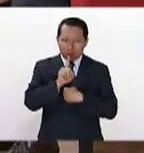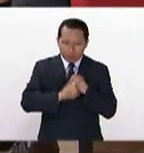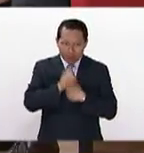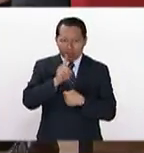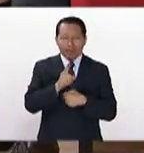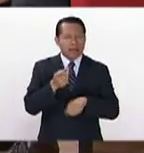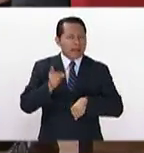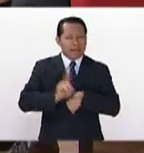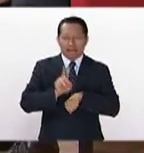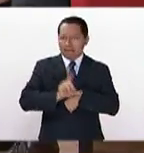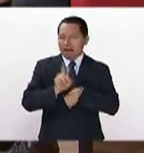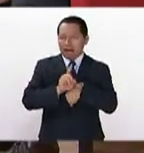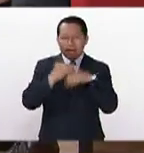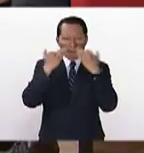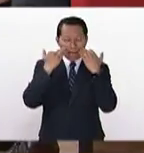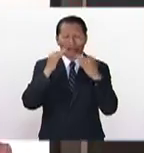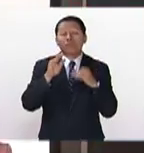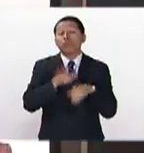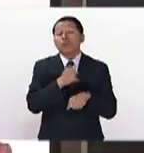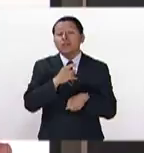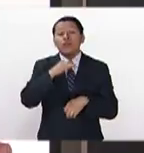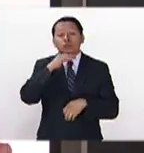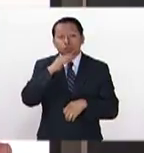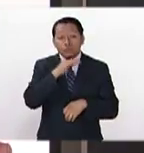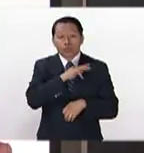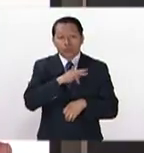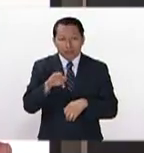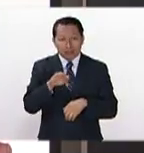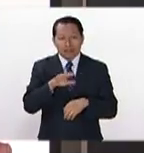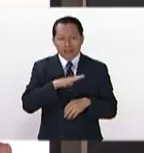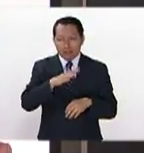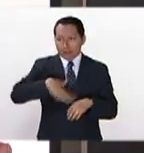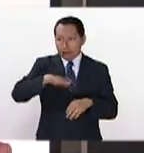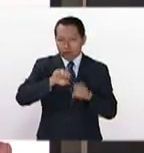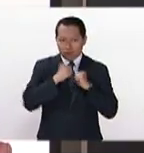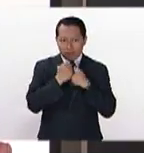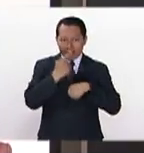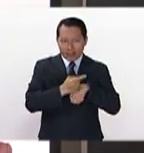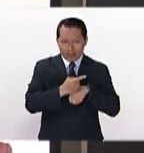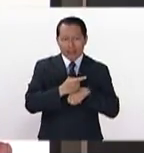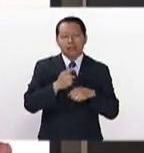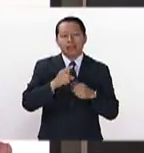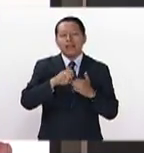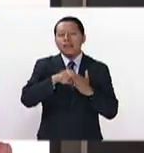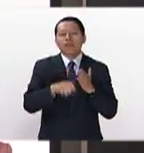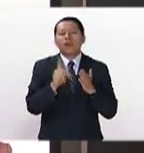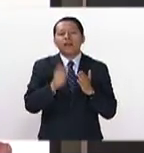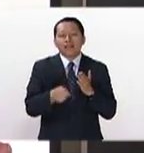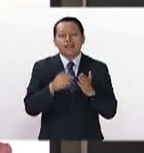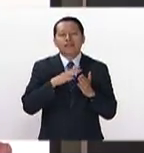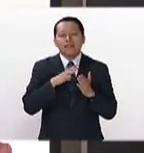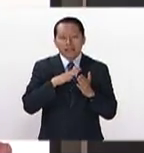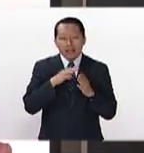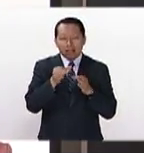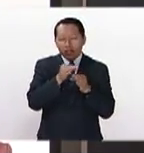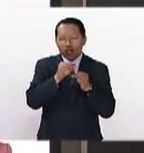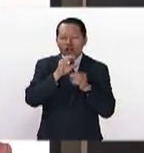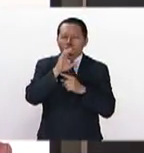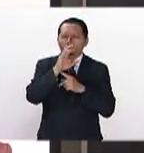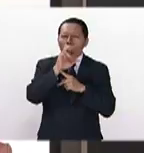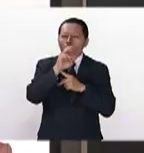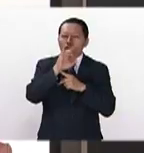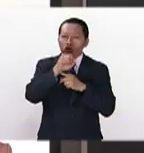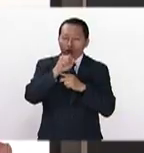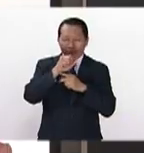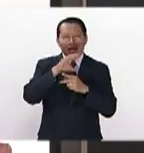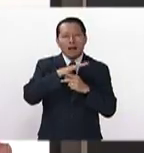afecta diariamente. La contaminación está causando grandes estragos en nuestra sociedad. Un ejemplo claro son las mutaciones cromosómicas, que producto